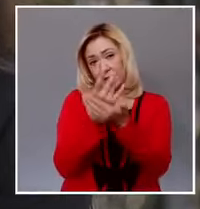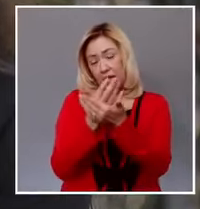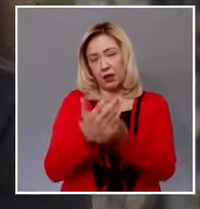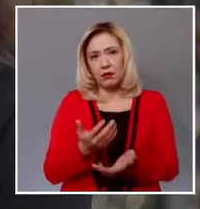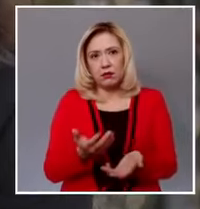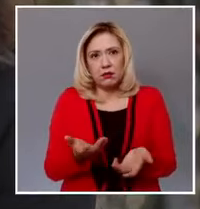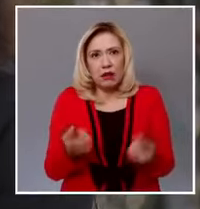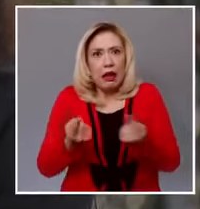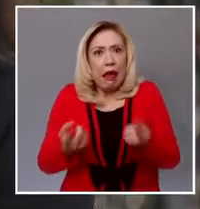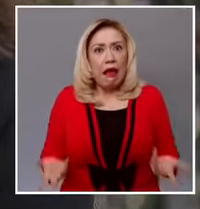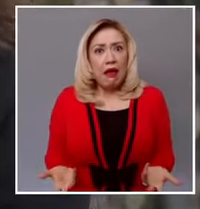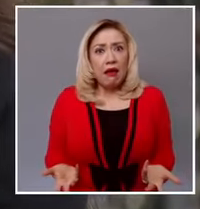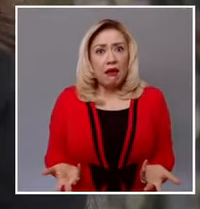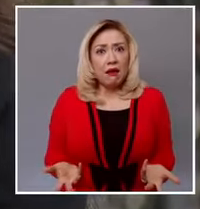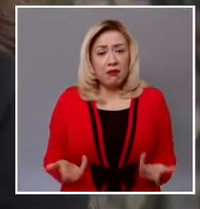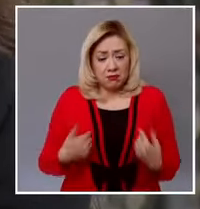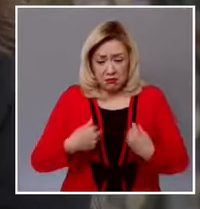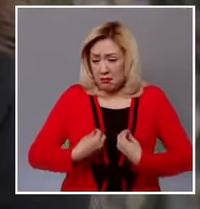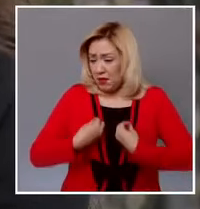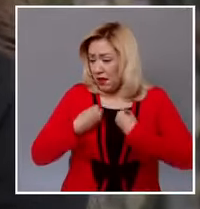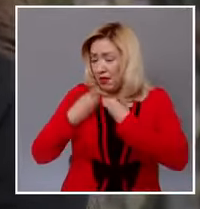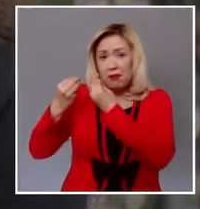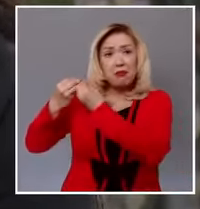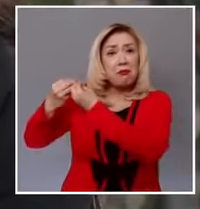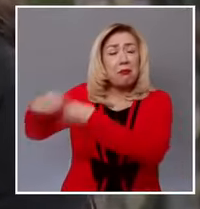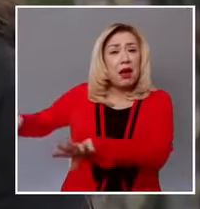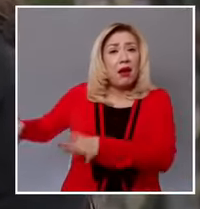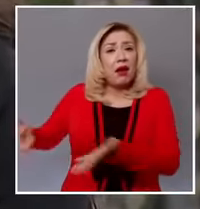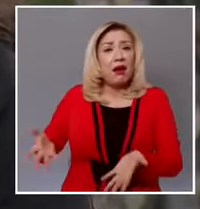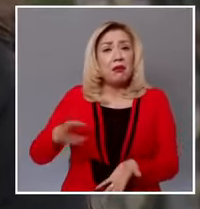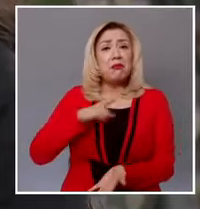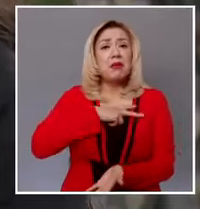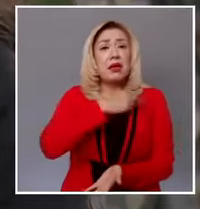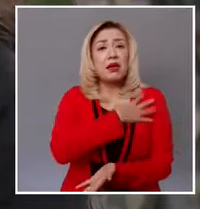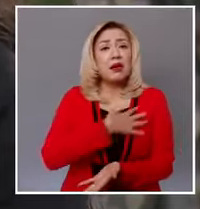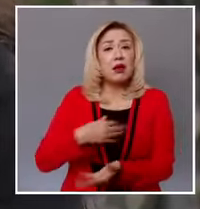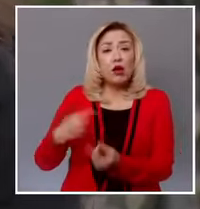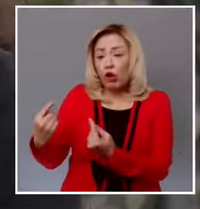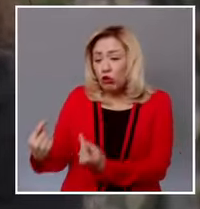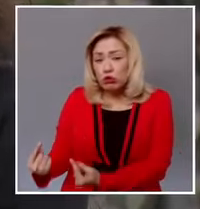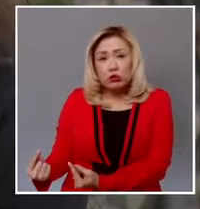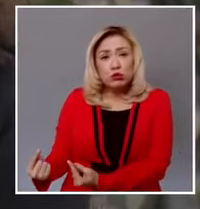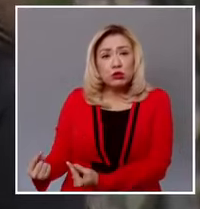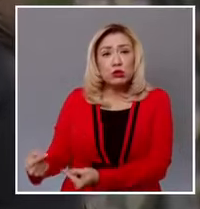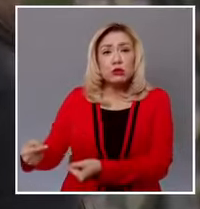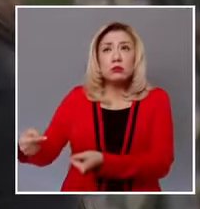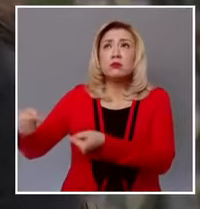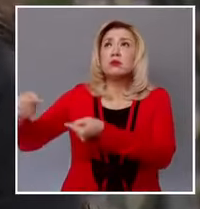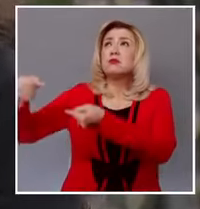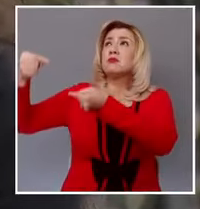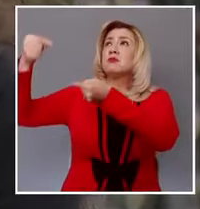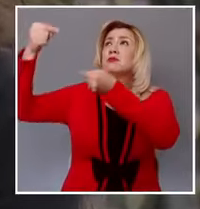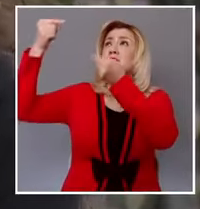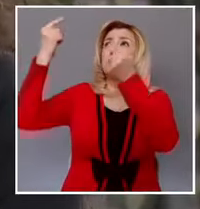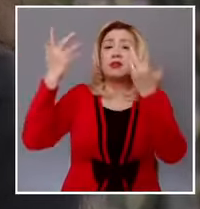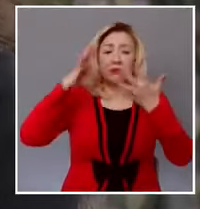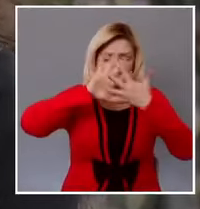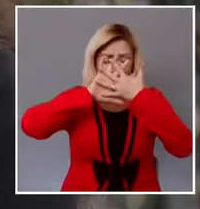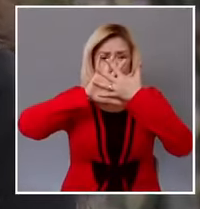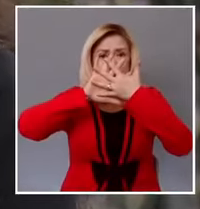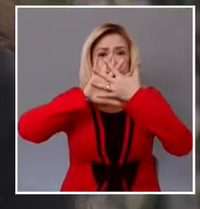la que estuvo todos estos años detrás de esas rejas. Dejé a mis 2 hijos, mi hija tenía